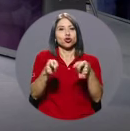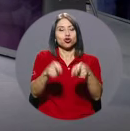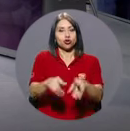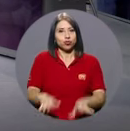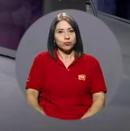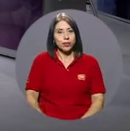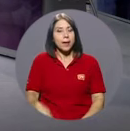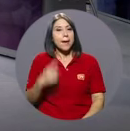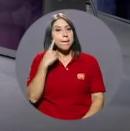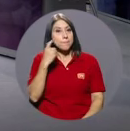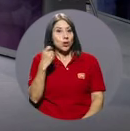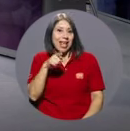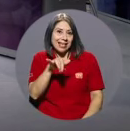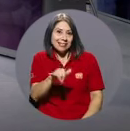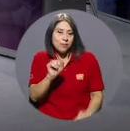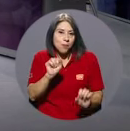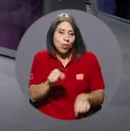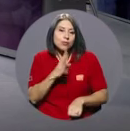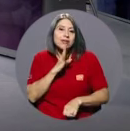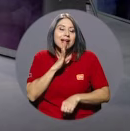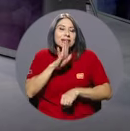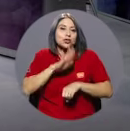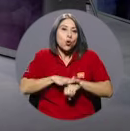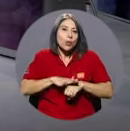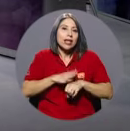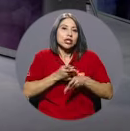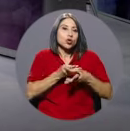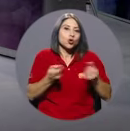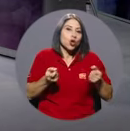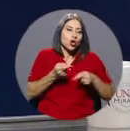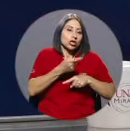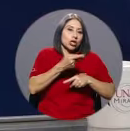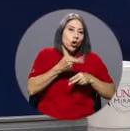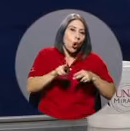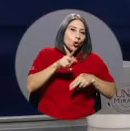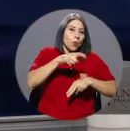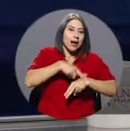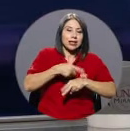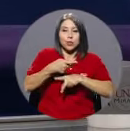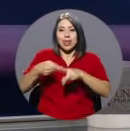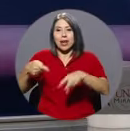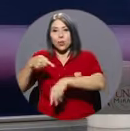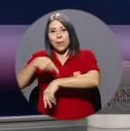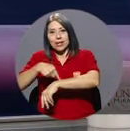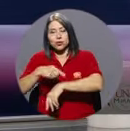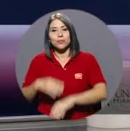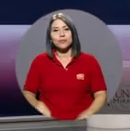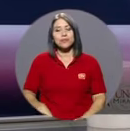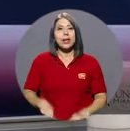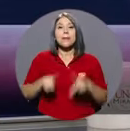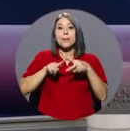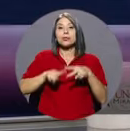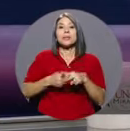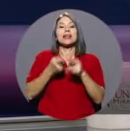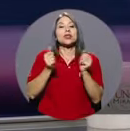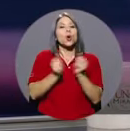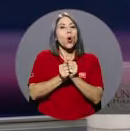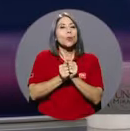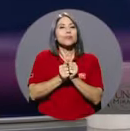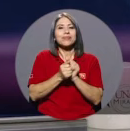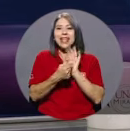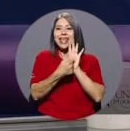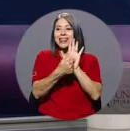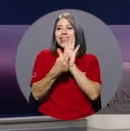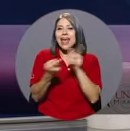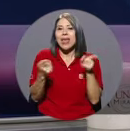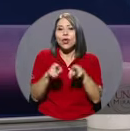esto, como vamos a poder hablar de las soluciones que podemos ver en el corto y medio plazo. Uh-huh. Tal vez empecemos por la parte de indicadores más